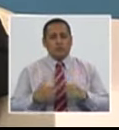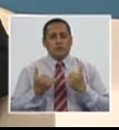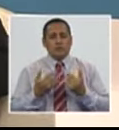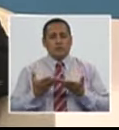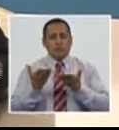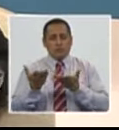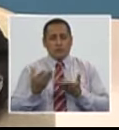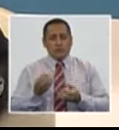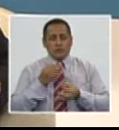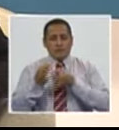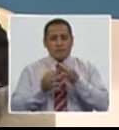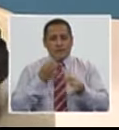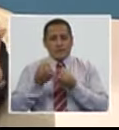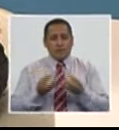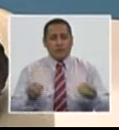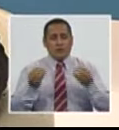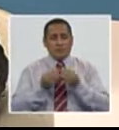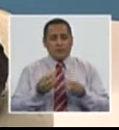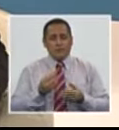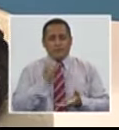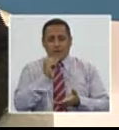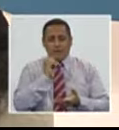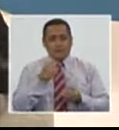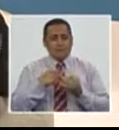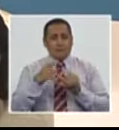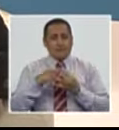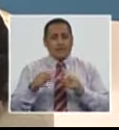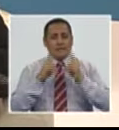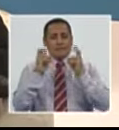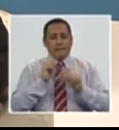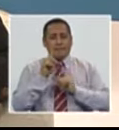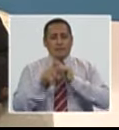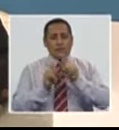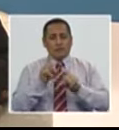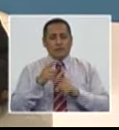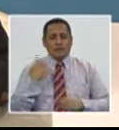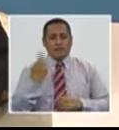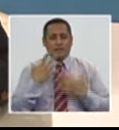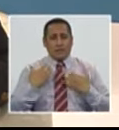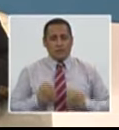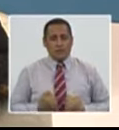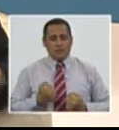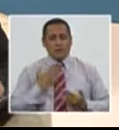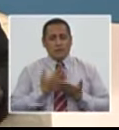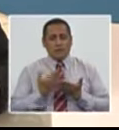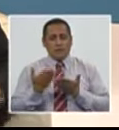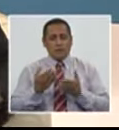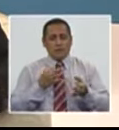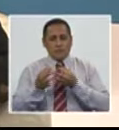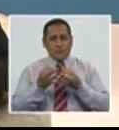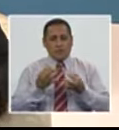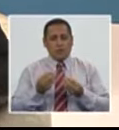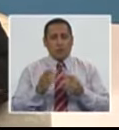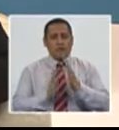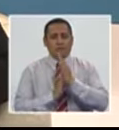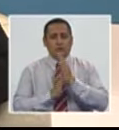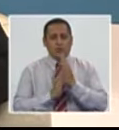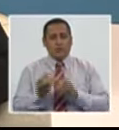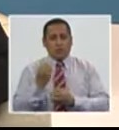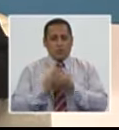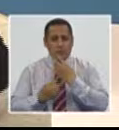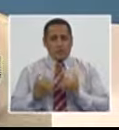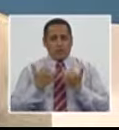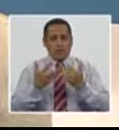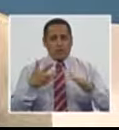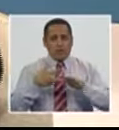contigo si nos permites Porque todavía hay se quedan muchísimos temas en esta consultoría jurídica qué hacer cómo hacer la defensoría